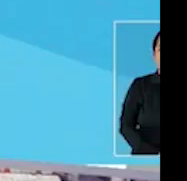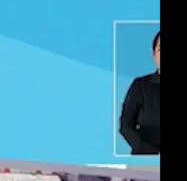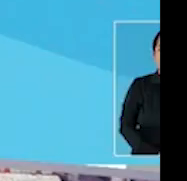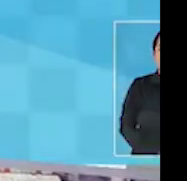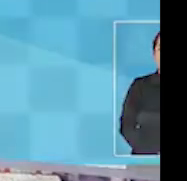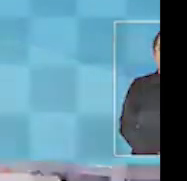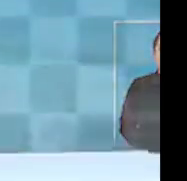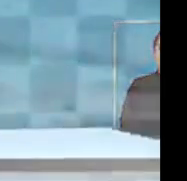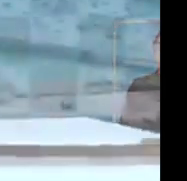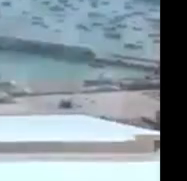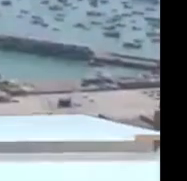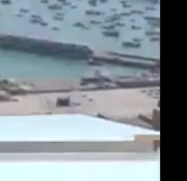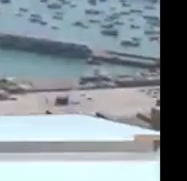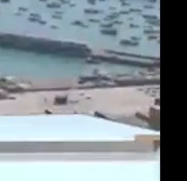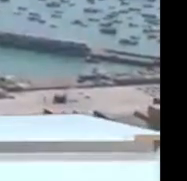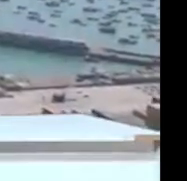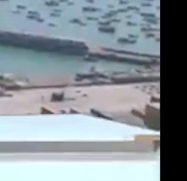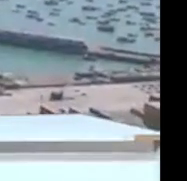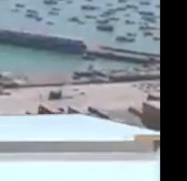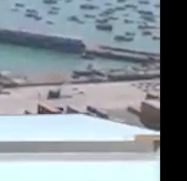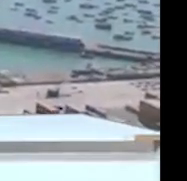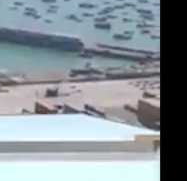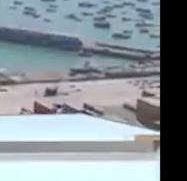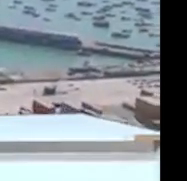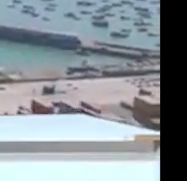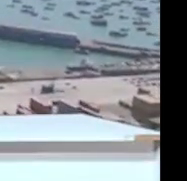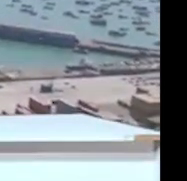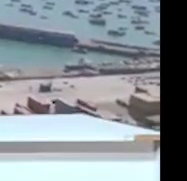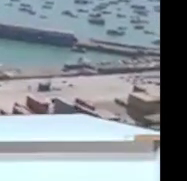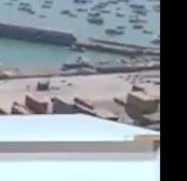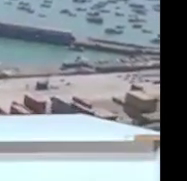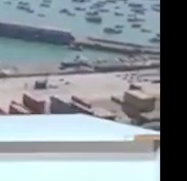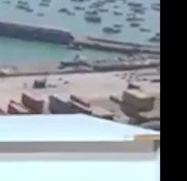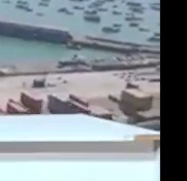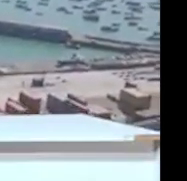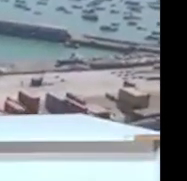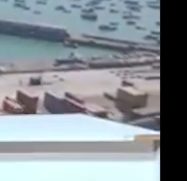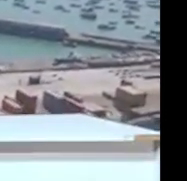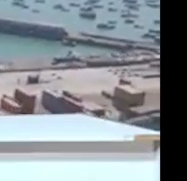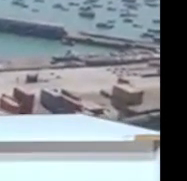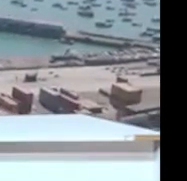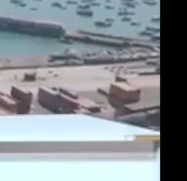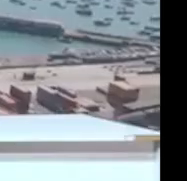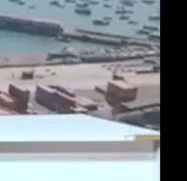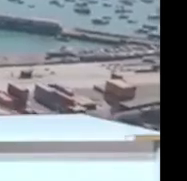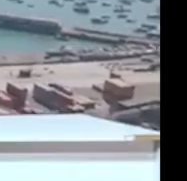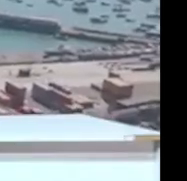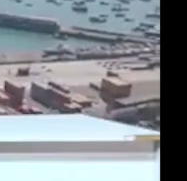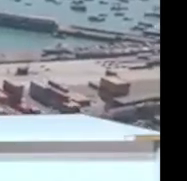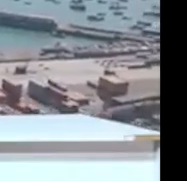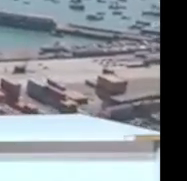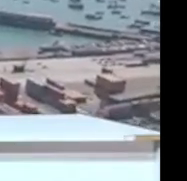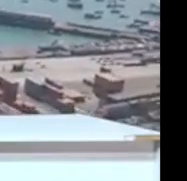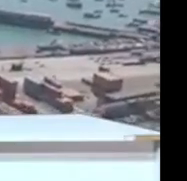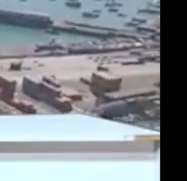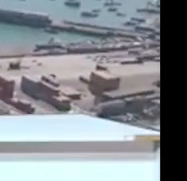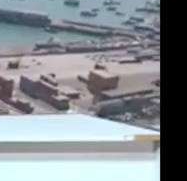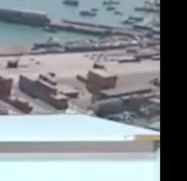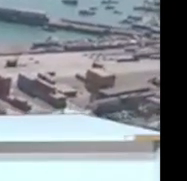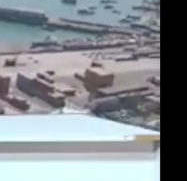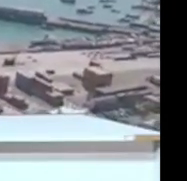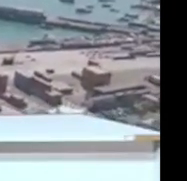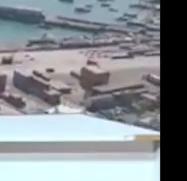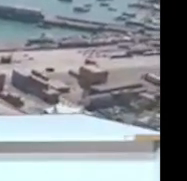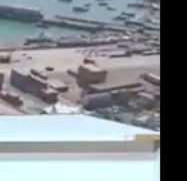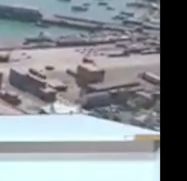creer que era más sano que el cigarrillo o que incluso servía para dejar el cigarrillo, y resulta que se está demostrando que